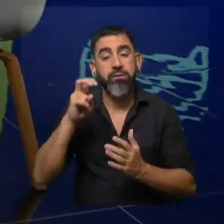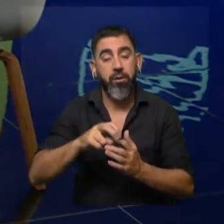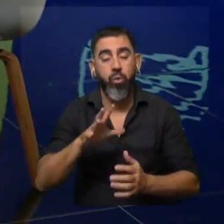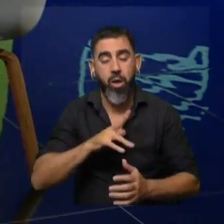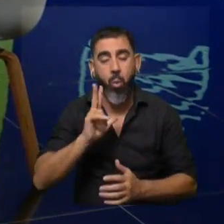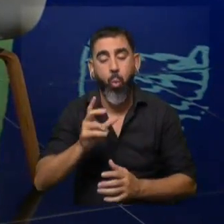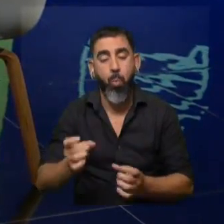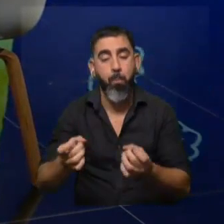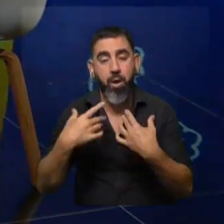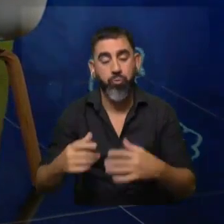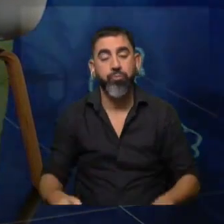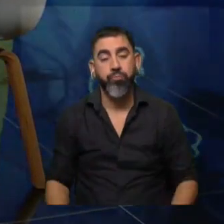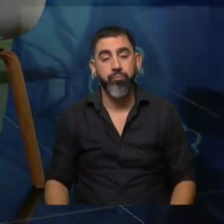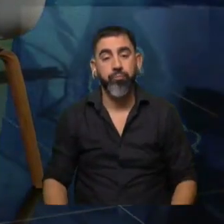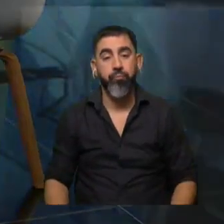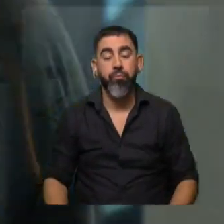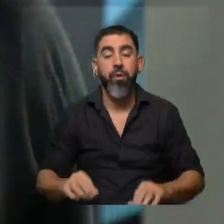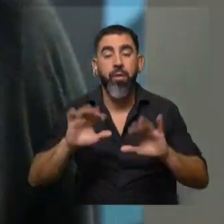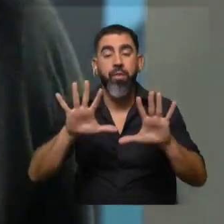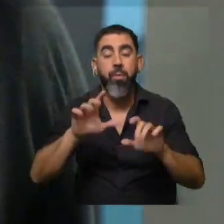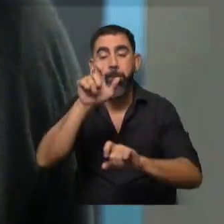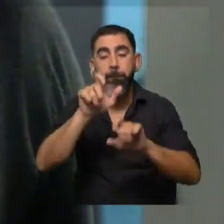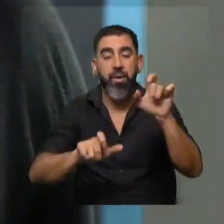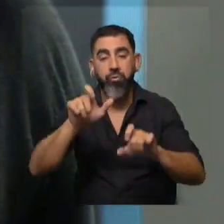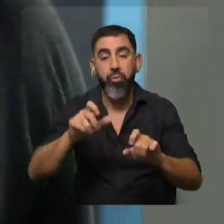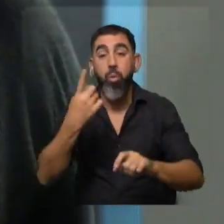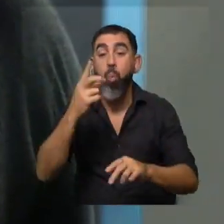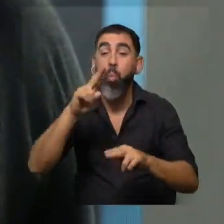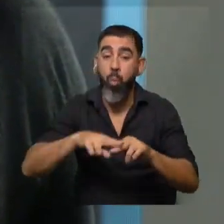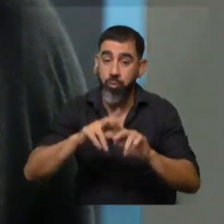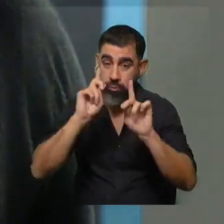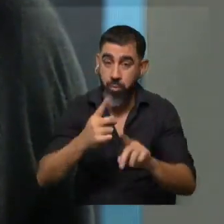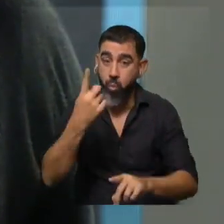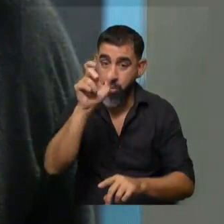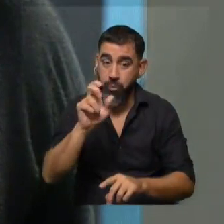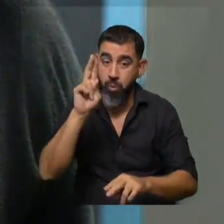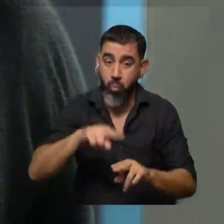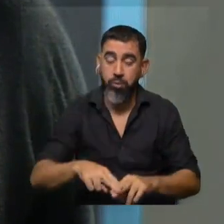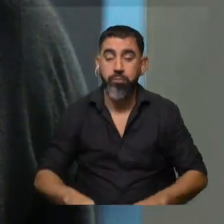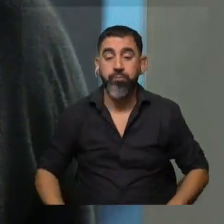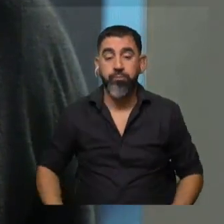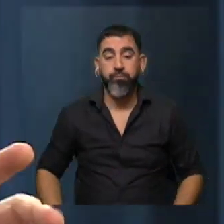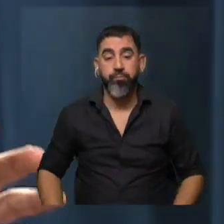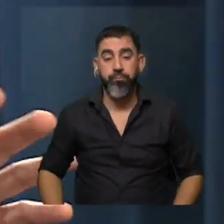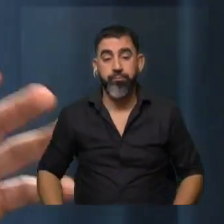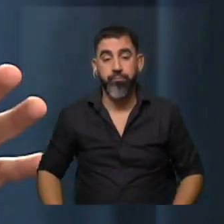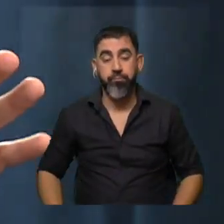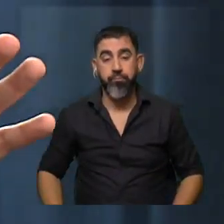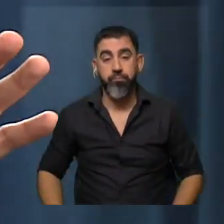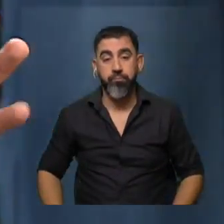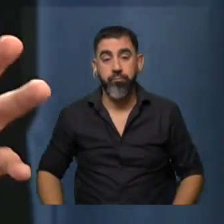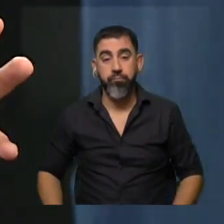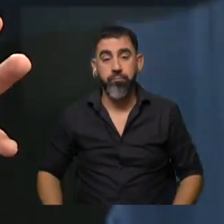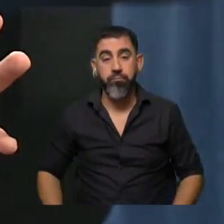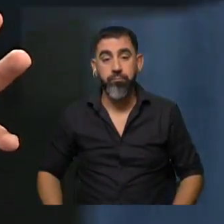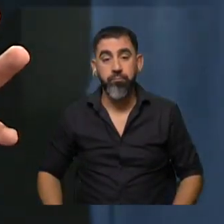Salto. ¿Más o menos? 10 casos aproximadamente, con un fallecido. Bien. Y ahí puede ser que yo tenga